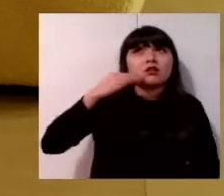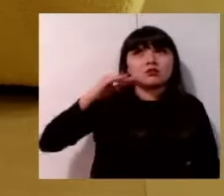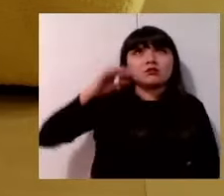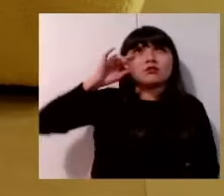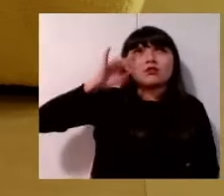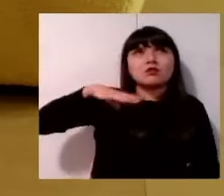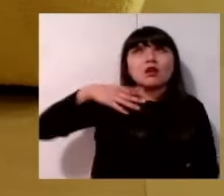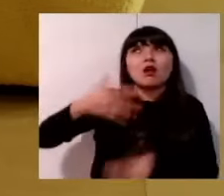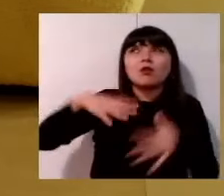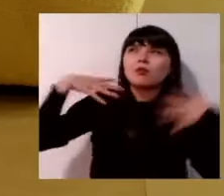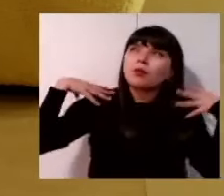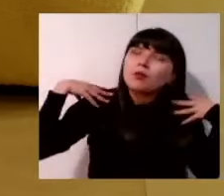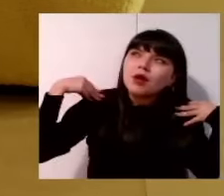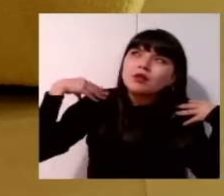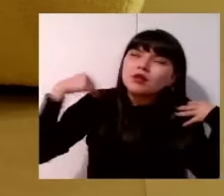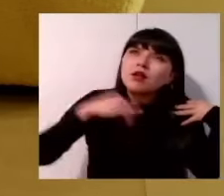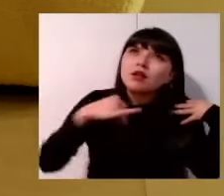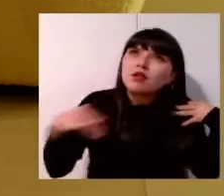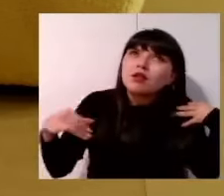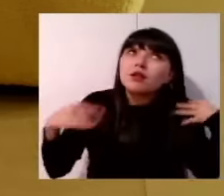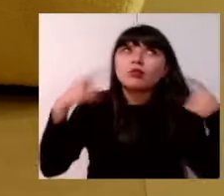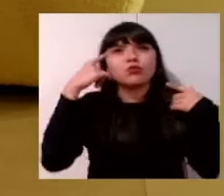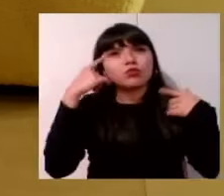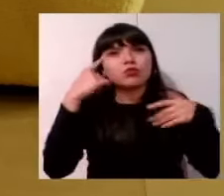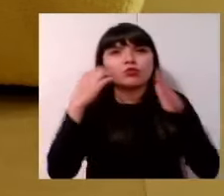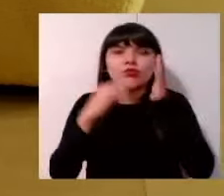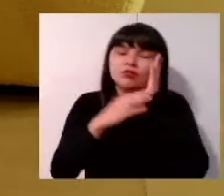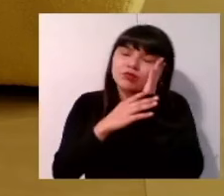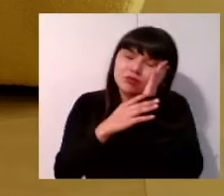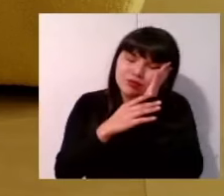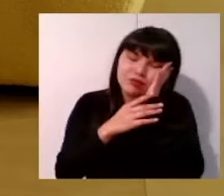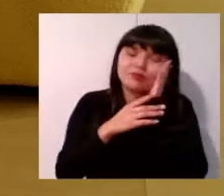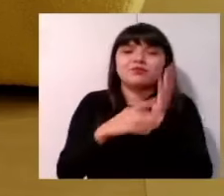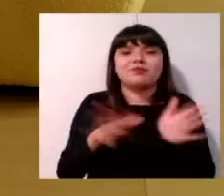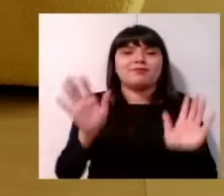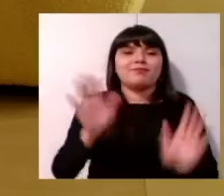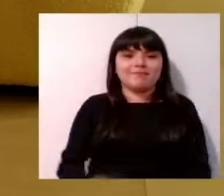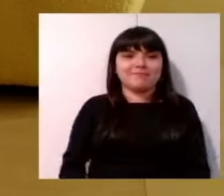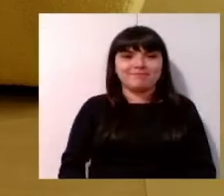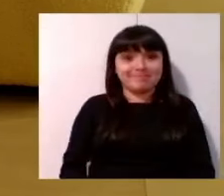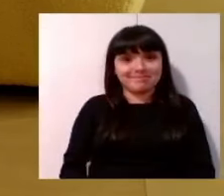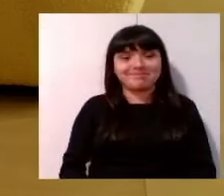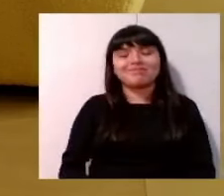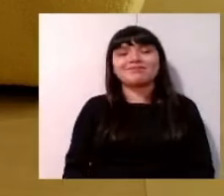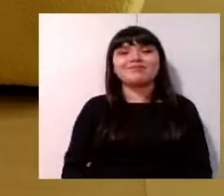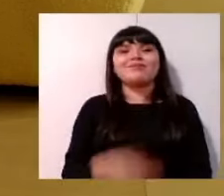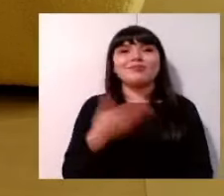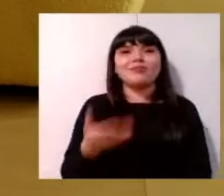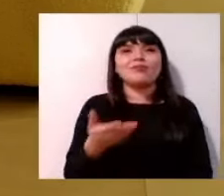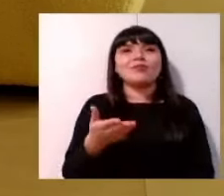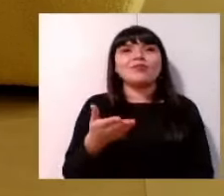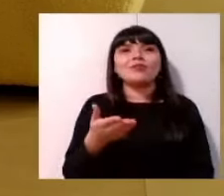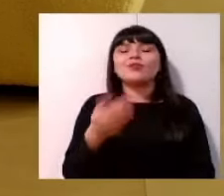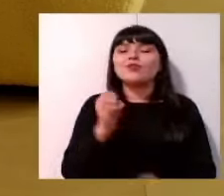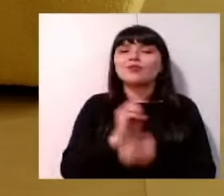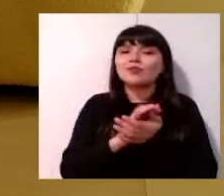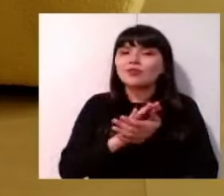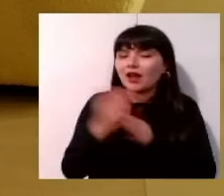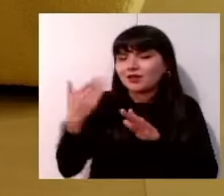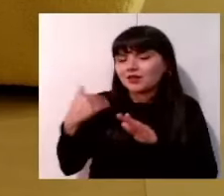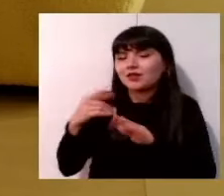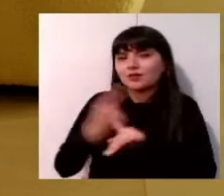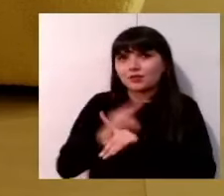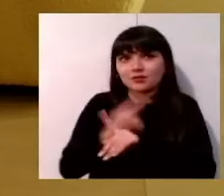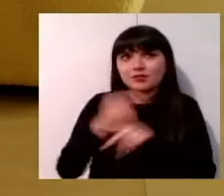viene, qué sé yo, ponerse en su cama y dormir, no sé. Y por ejemplo, porque hablábamos de la melatonina, que tú decías, hay que